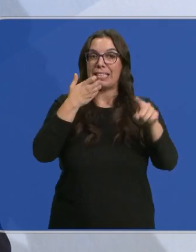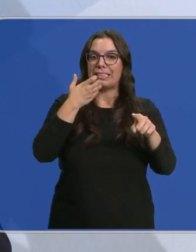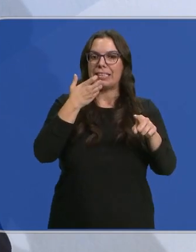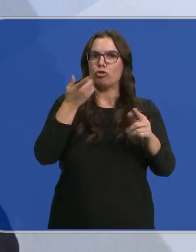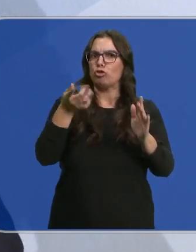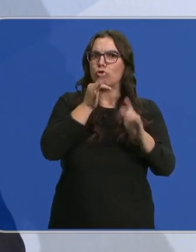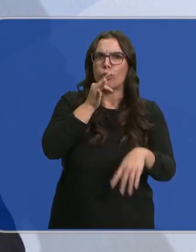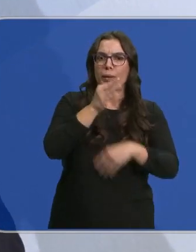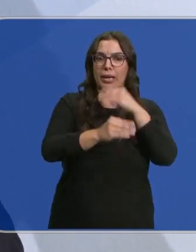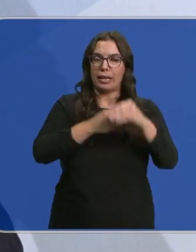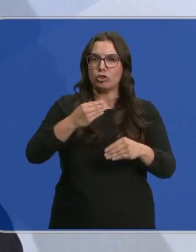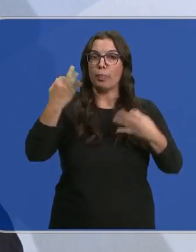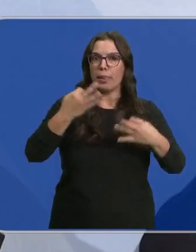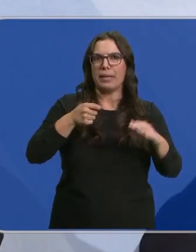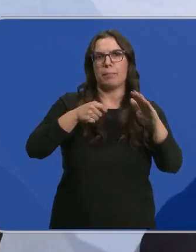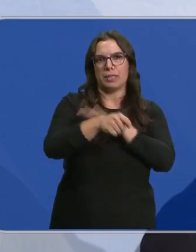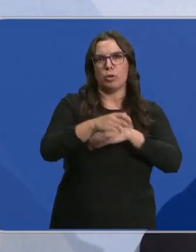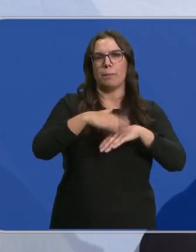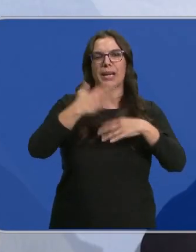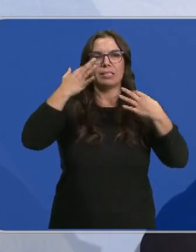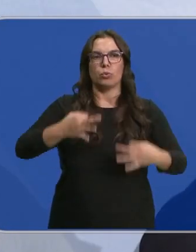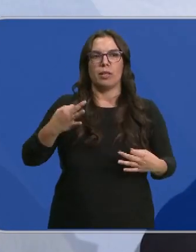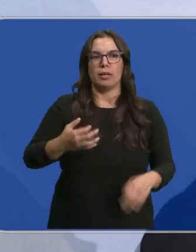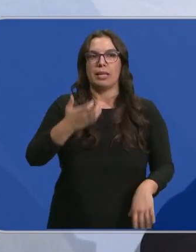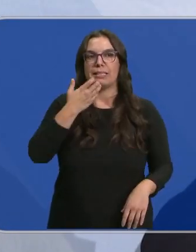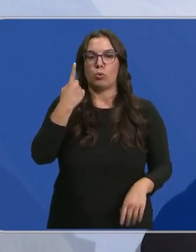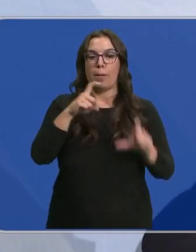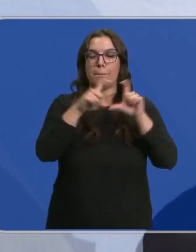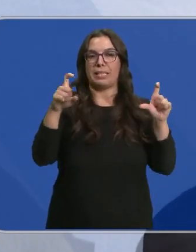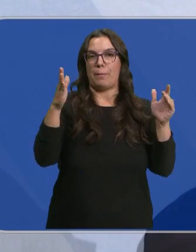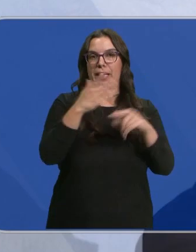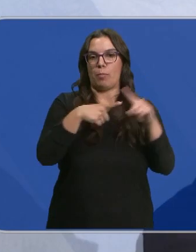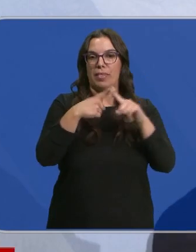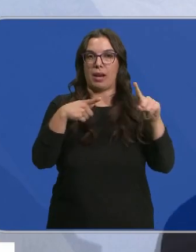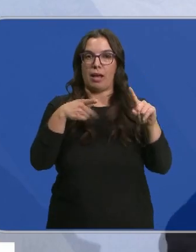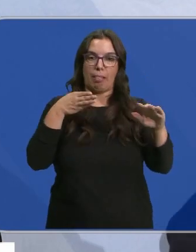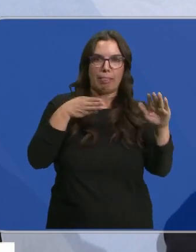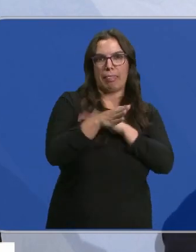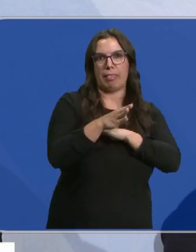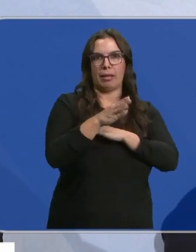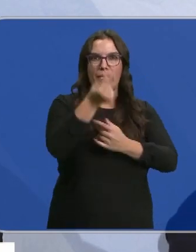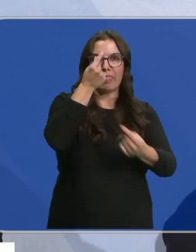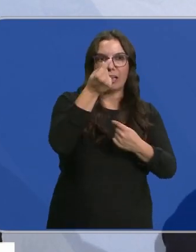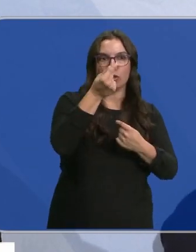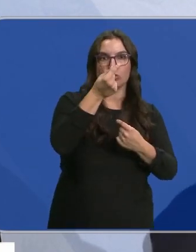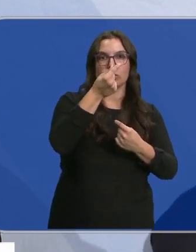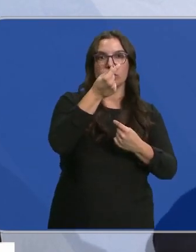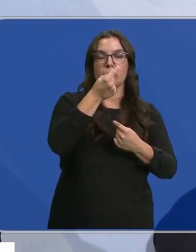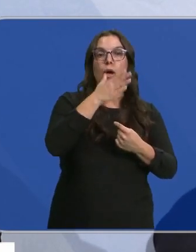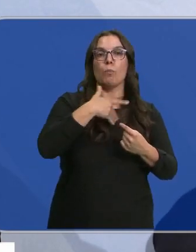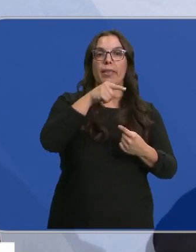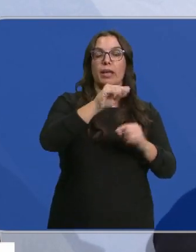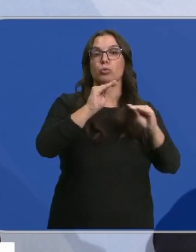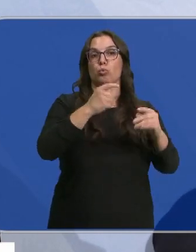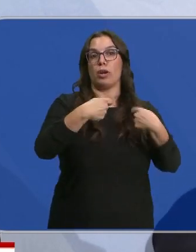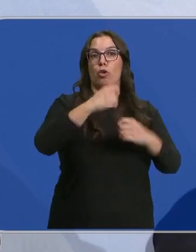dado el paso, inviertan en ciberseguridad. Un impacto de ciberseguridad en una pyme puede ocasionar pues el parón, ¿no?,